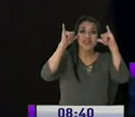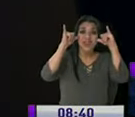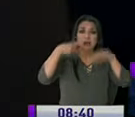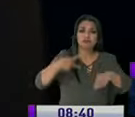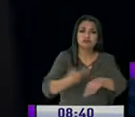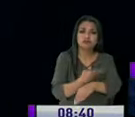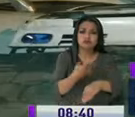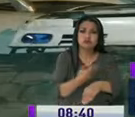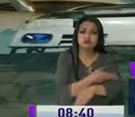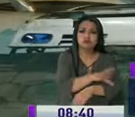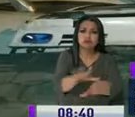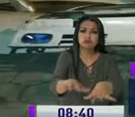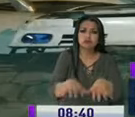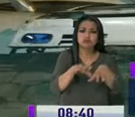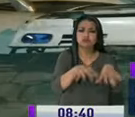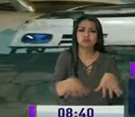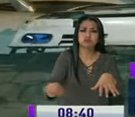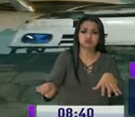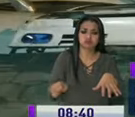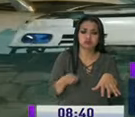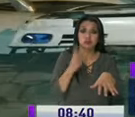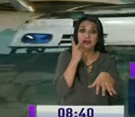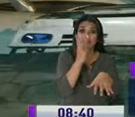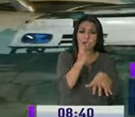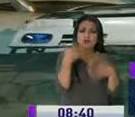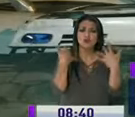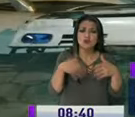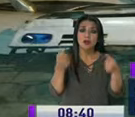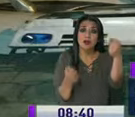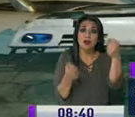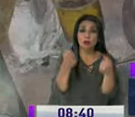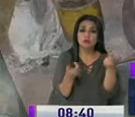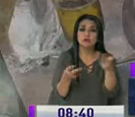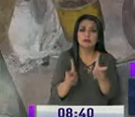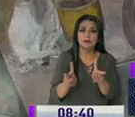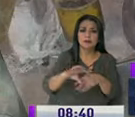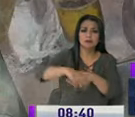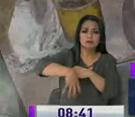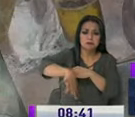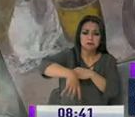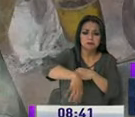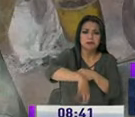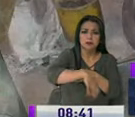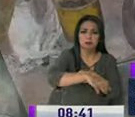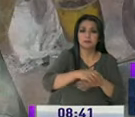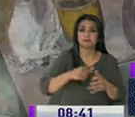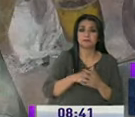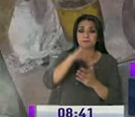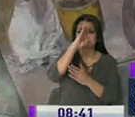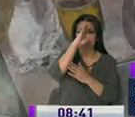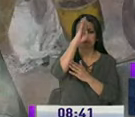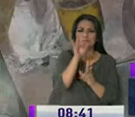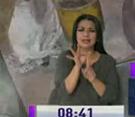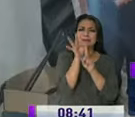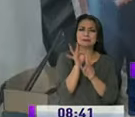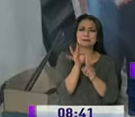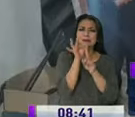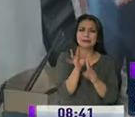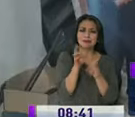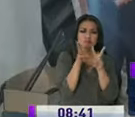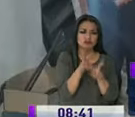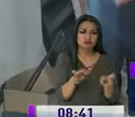los que estamos, pero de ahí, ya cuando se comienza a dañar ya el camino más abajo, así ya somos, quiero unas 10